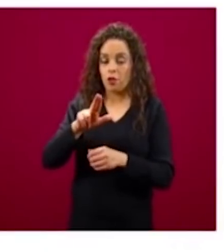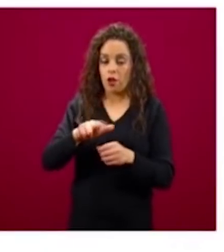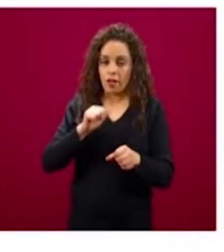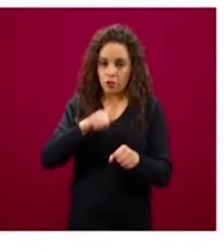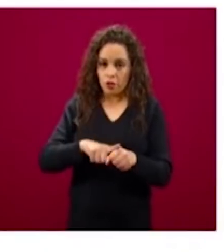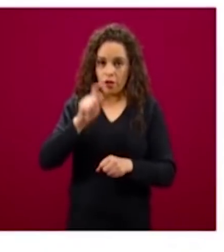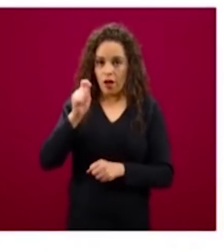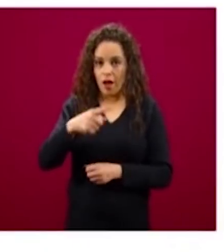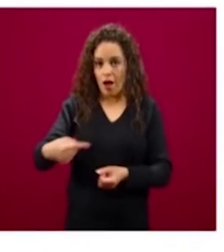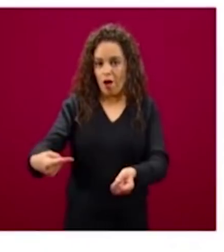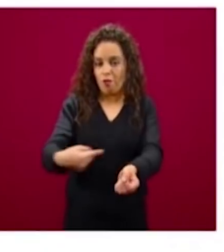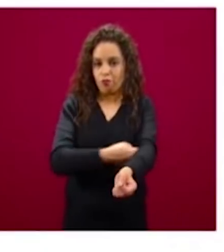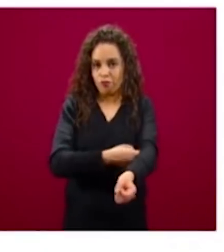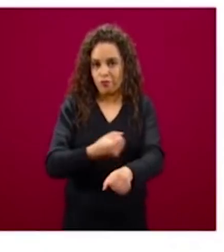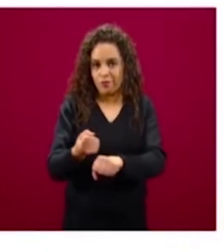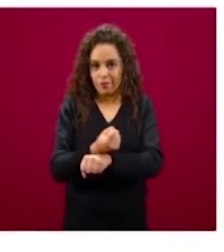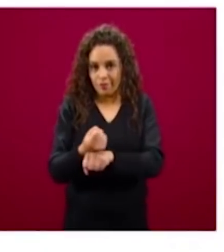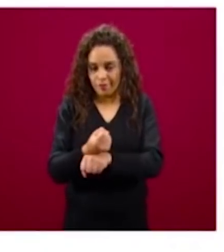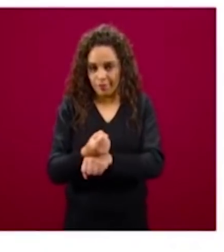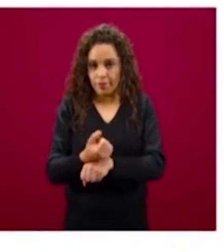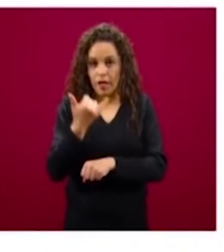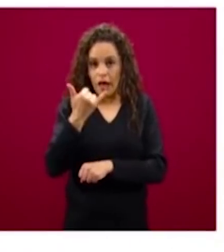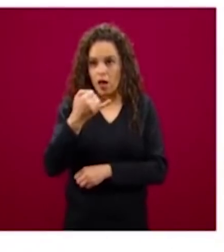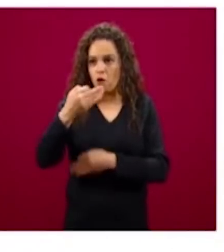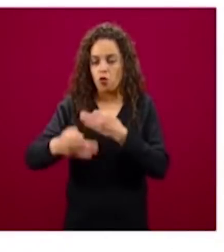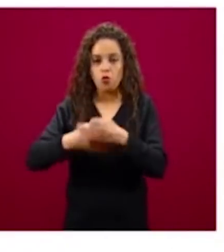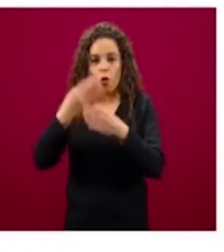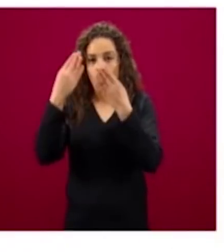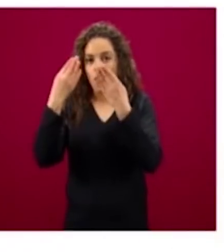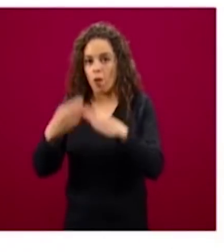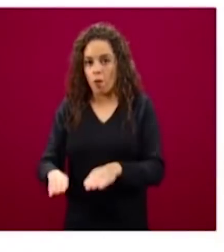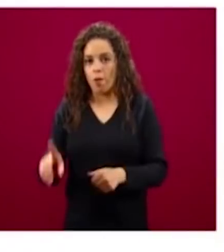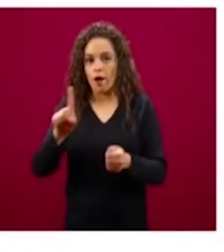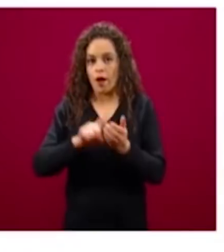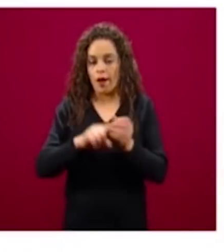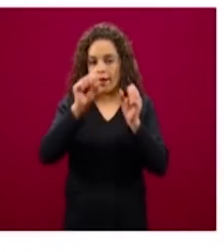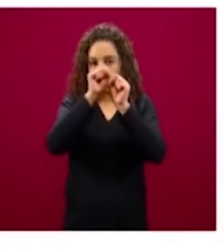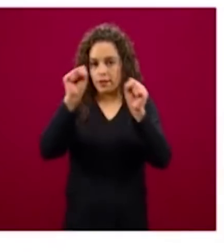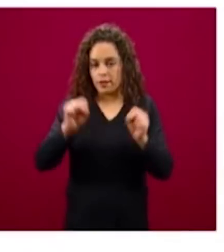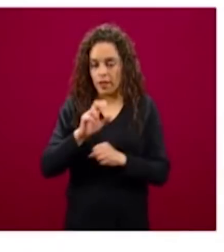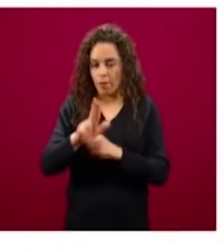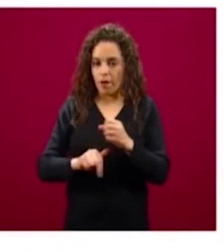también en prácticamente todos los bancos de sangre del Sistema Nacional de Sangre.